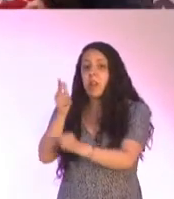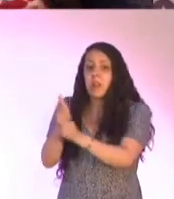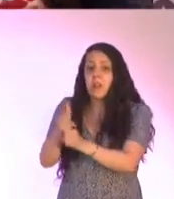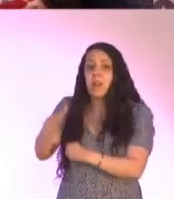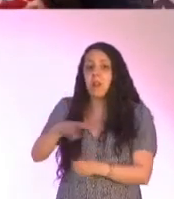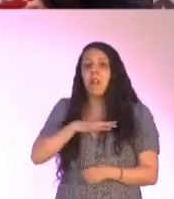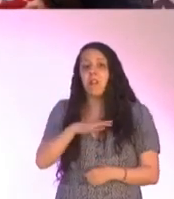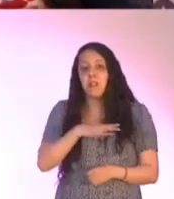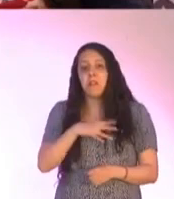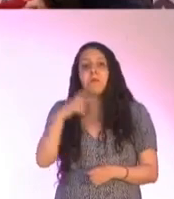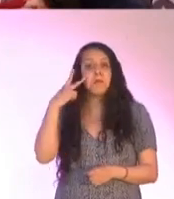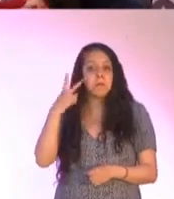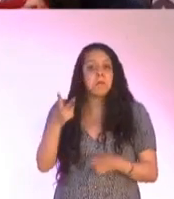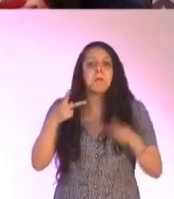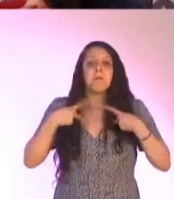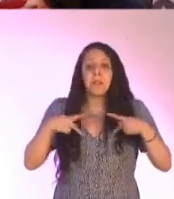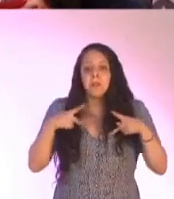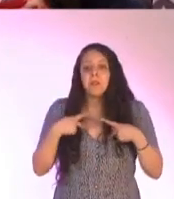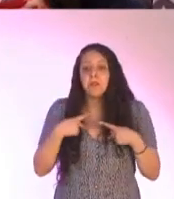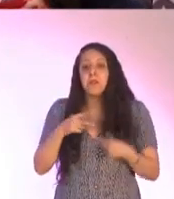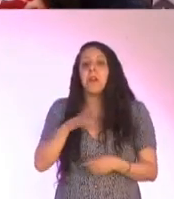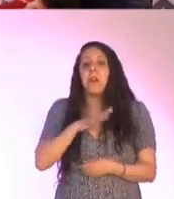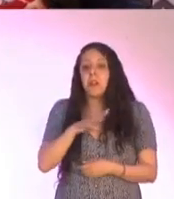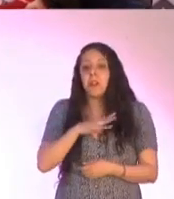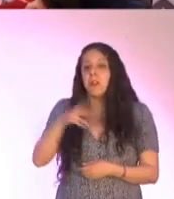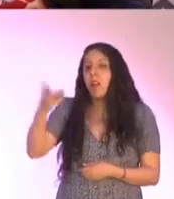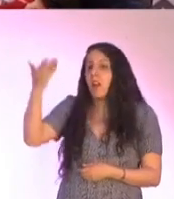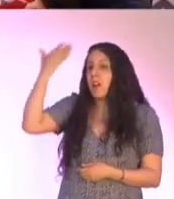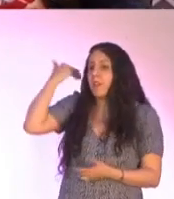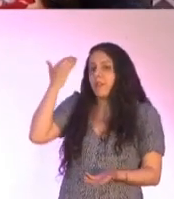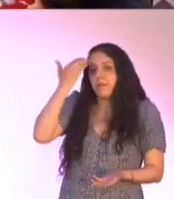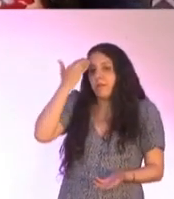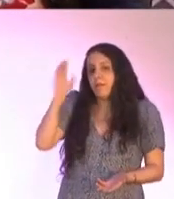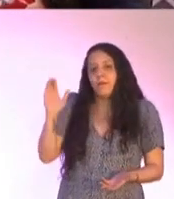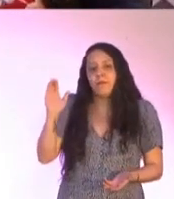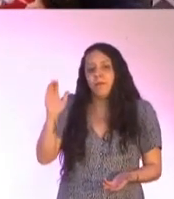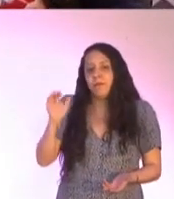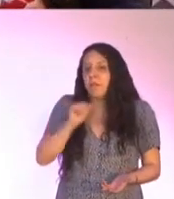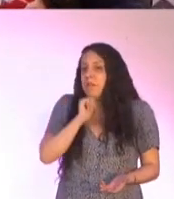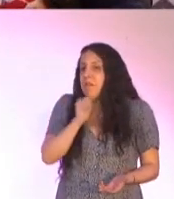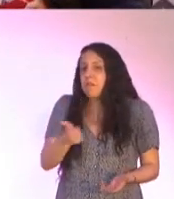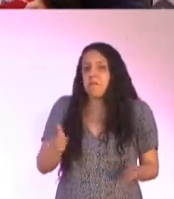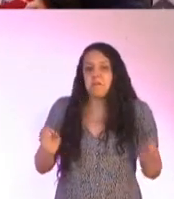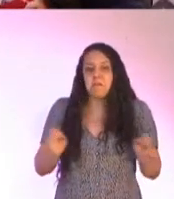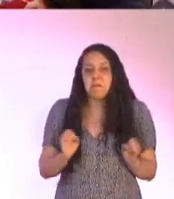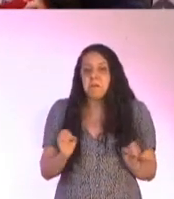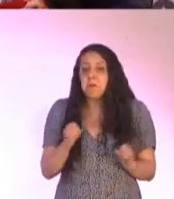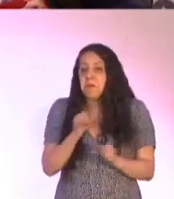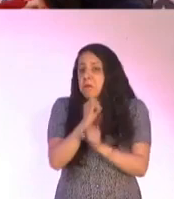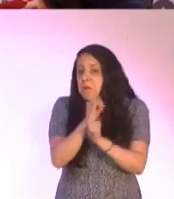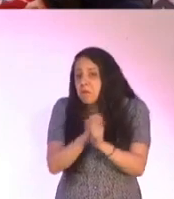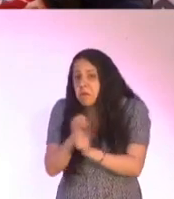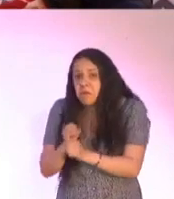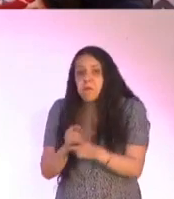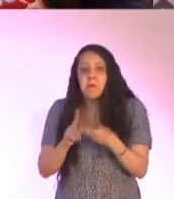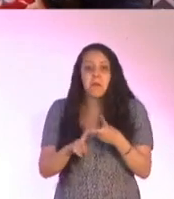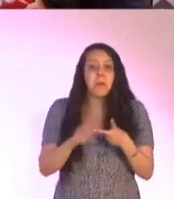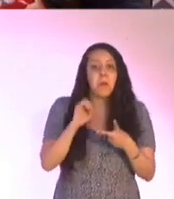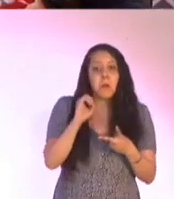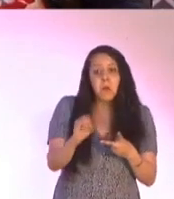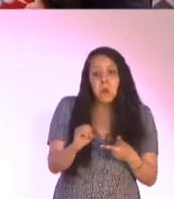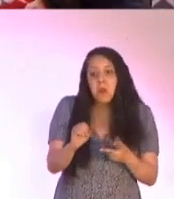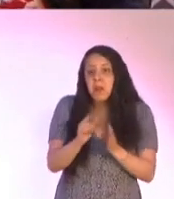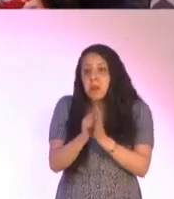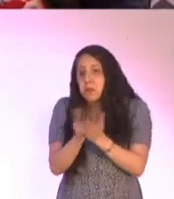no lo había conocido ni como guionista ni como ensayista entonces a partir de lo que leía